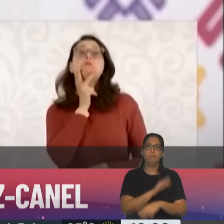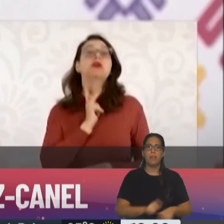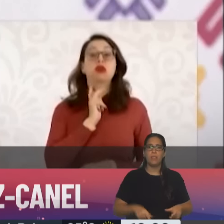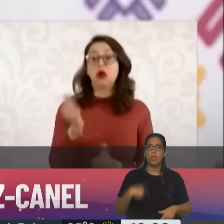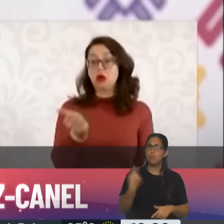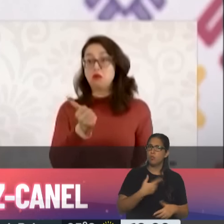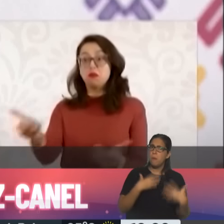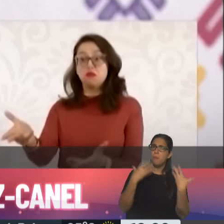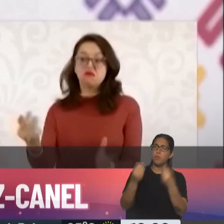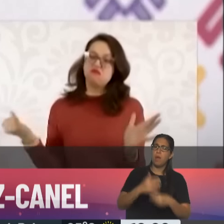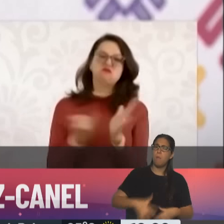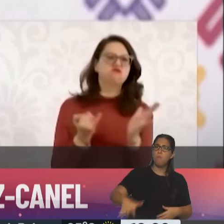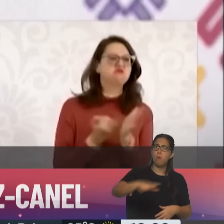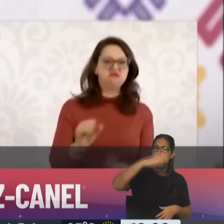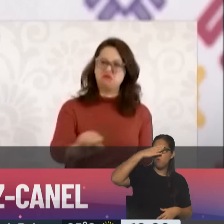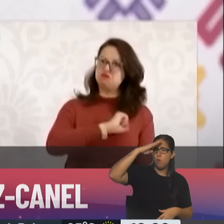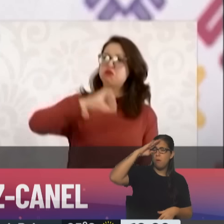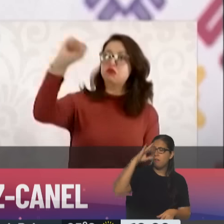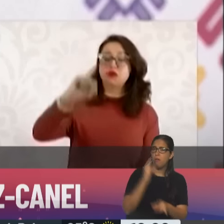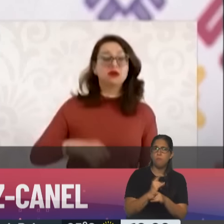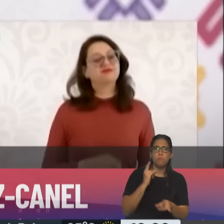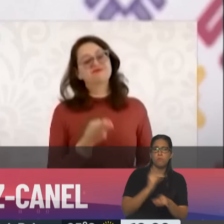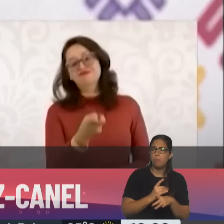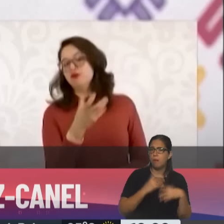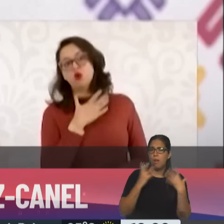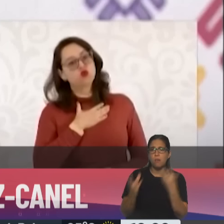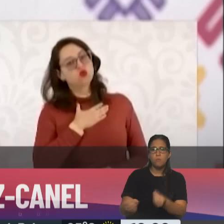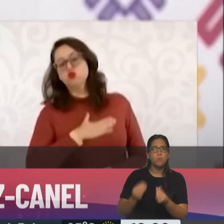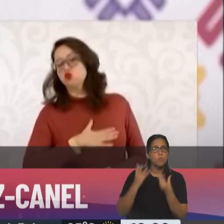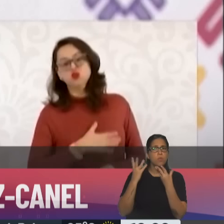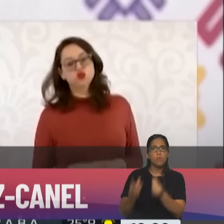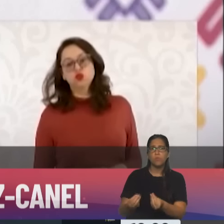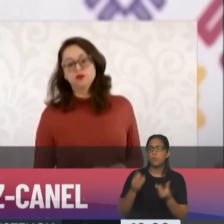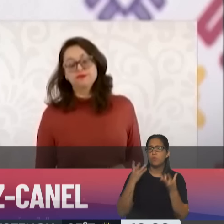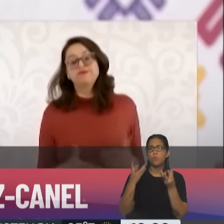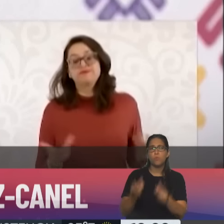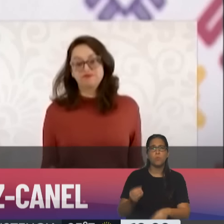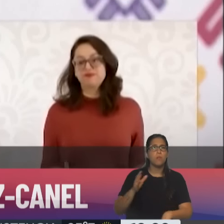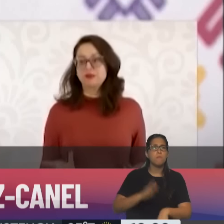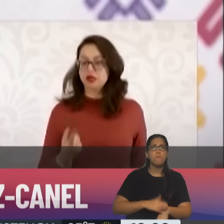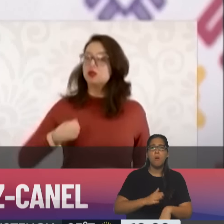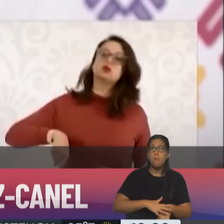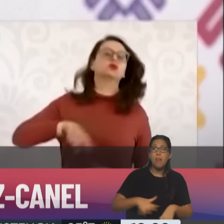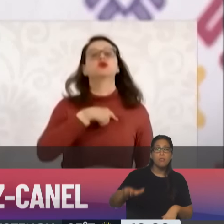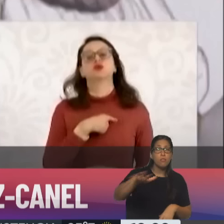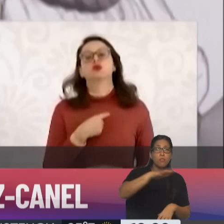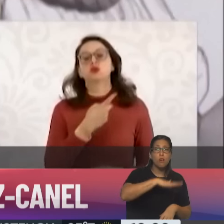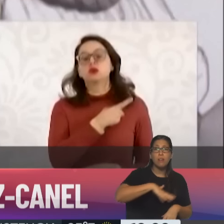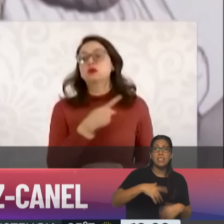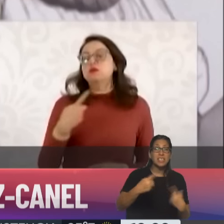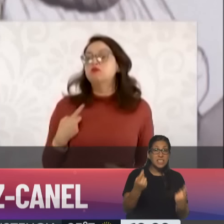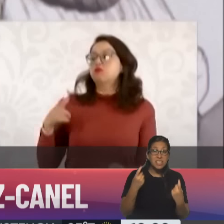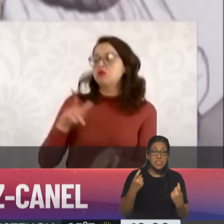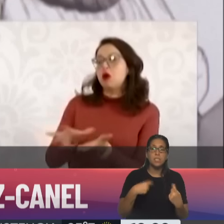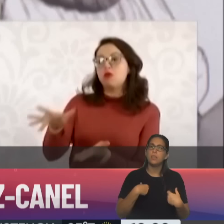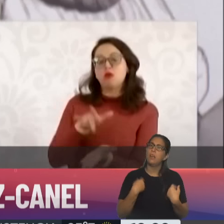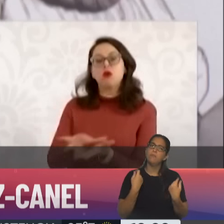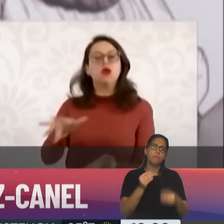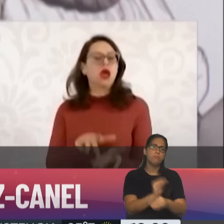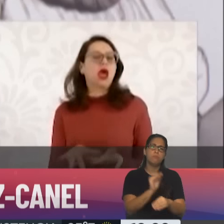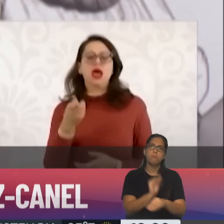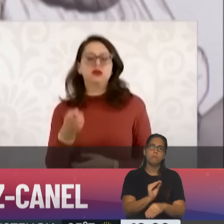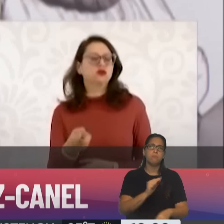pueblo de Cuba, como siempre se ha ayudado en cualquier momento a pueblos que lo necesitan. Esa es la esencia del